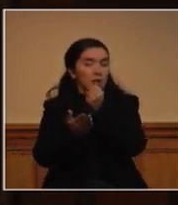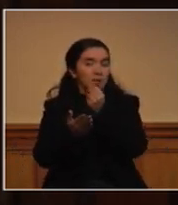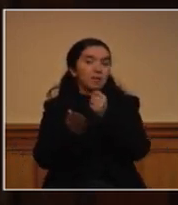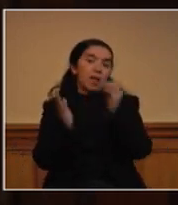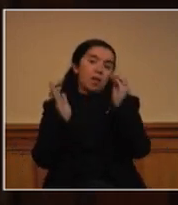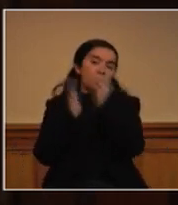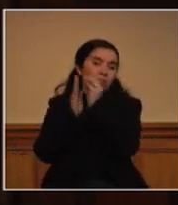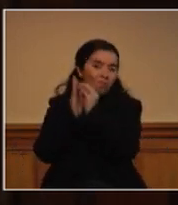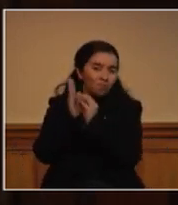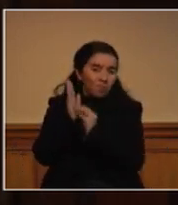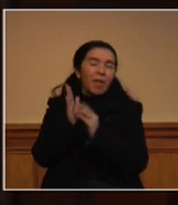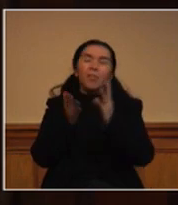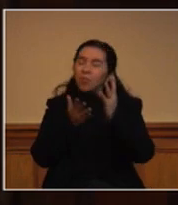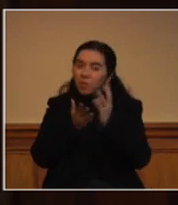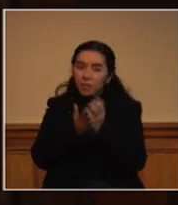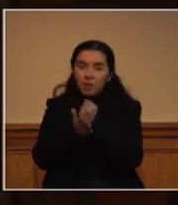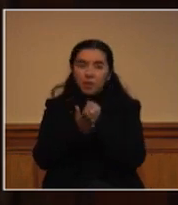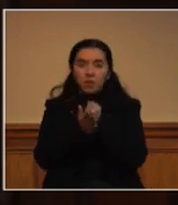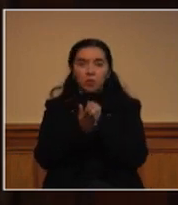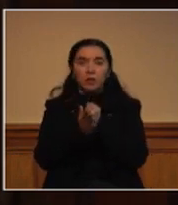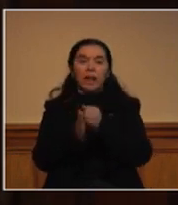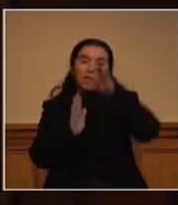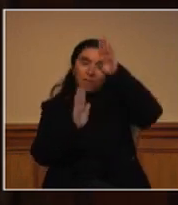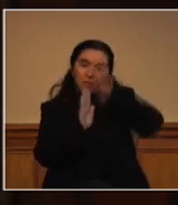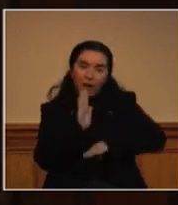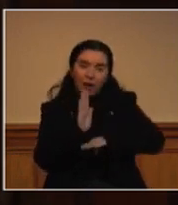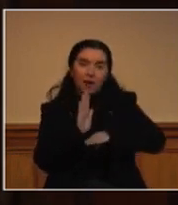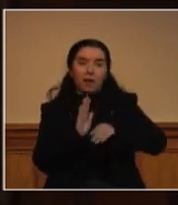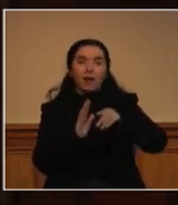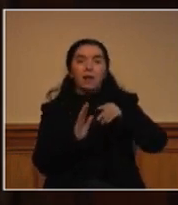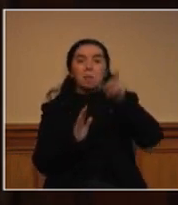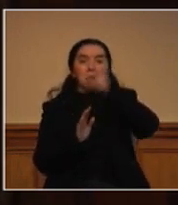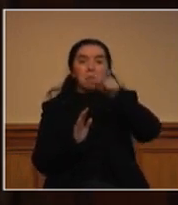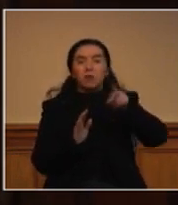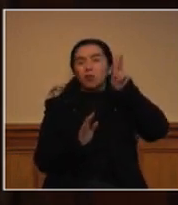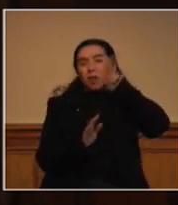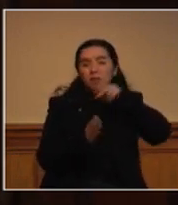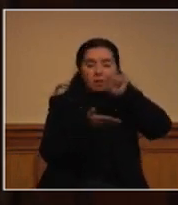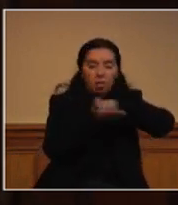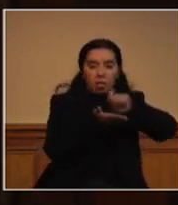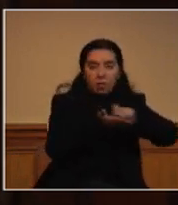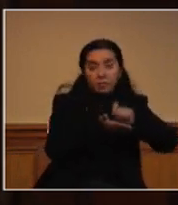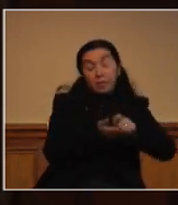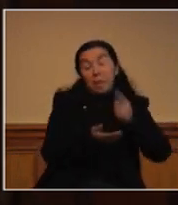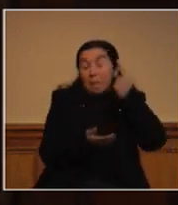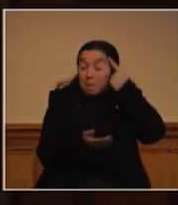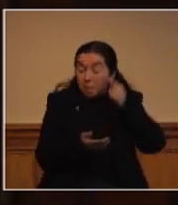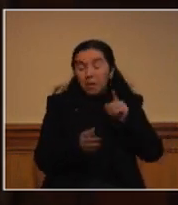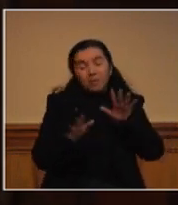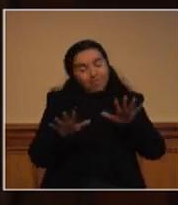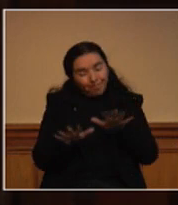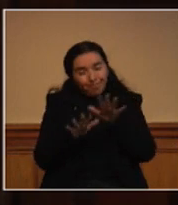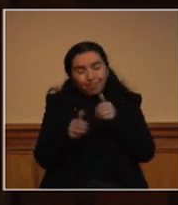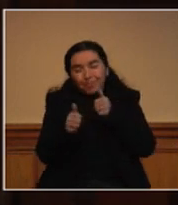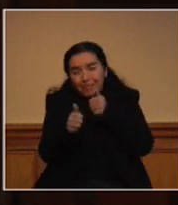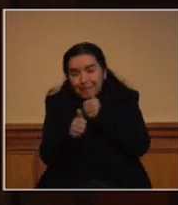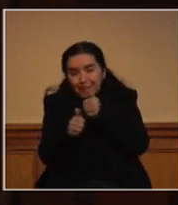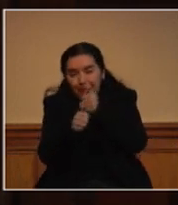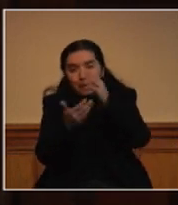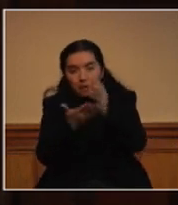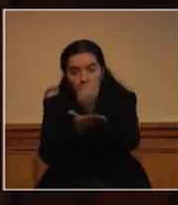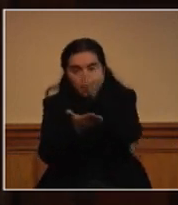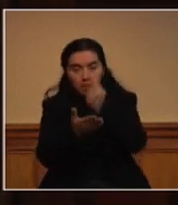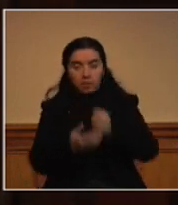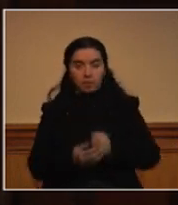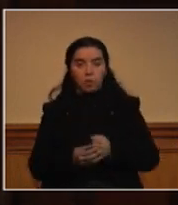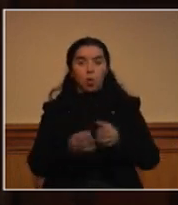esperaba de conseguir erradicar la alfabetización, pero bueno, por lo menos estamos cada vez más cerca de conseguirlo. Y uno